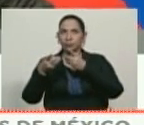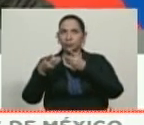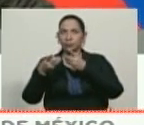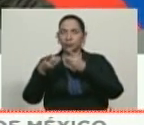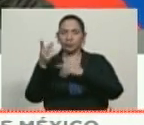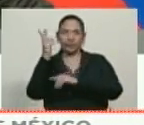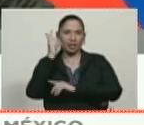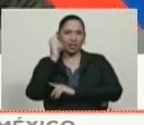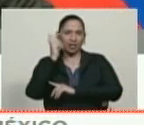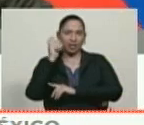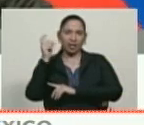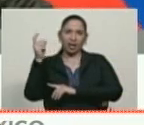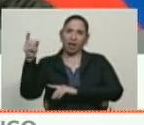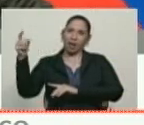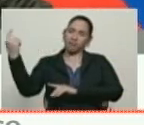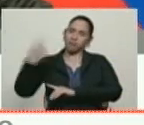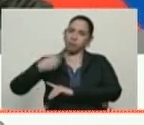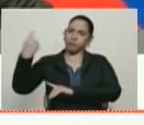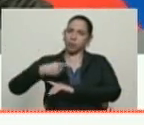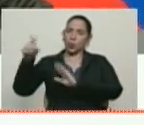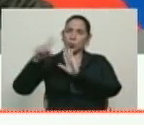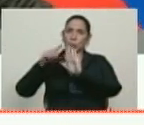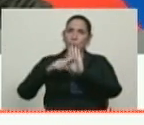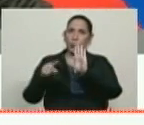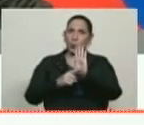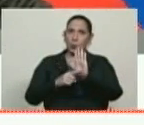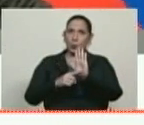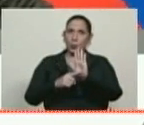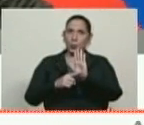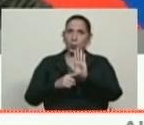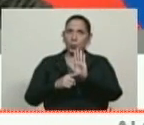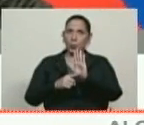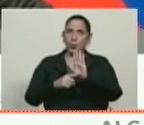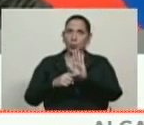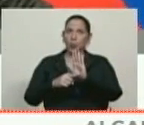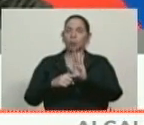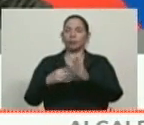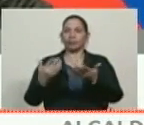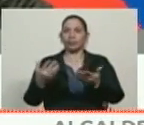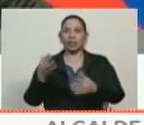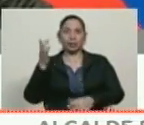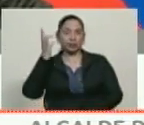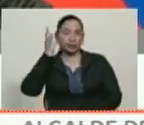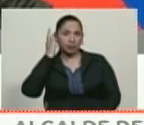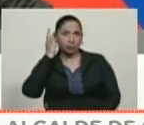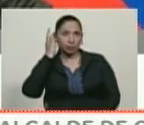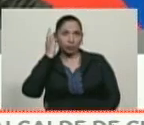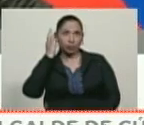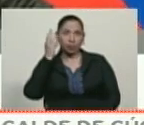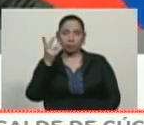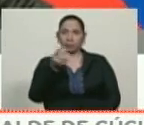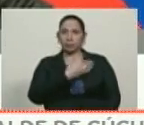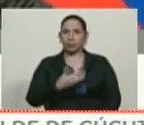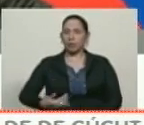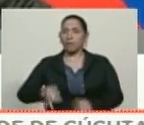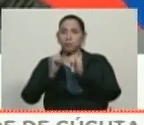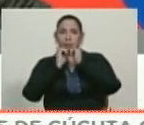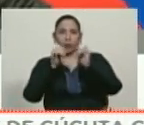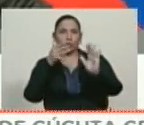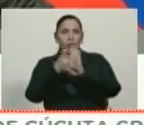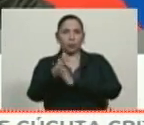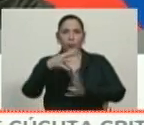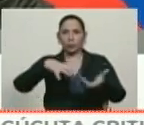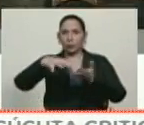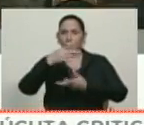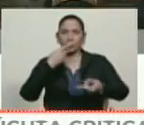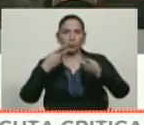escuchando las instrucciones directas de Washington, como bien sabemos. Señora vicepresidente, nos ha informado sobre la situación política